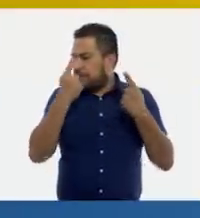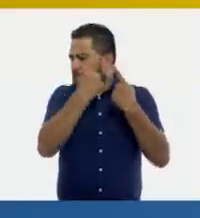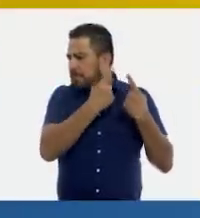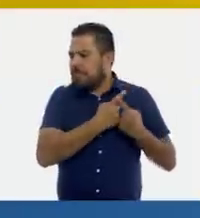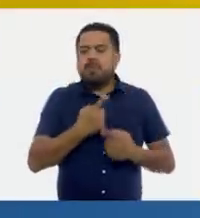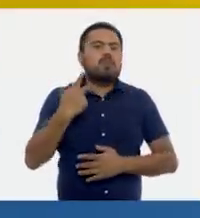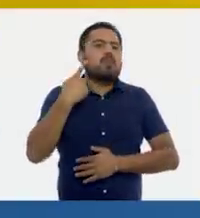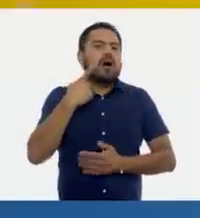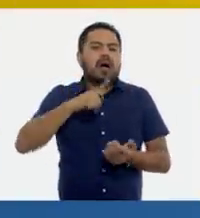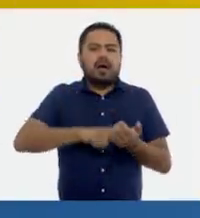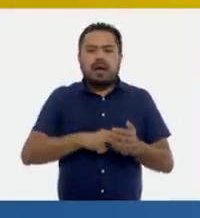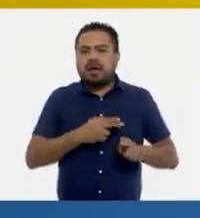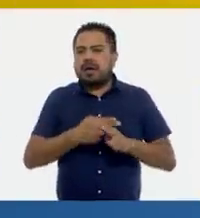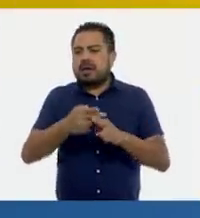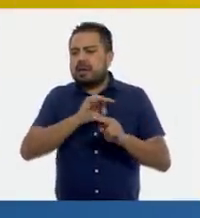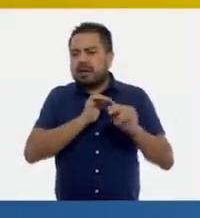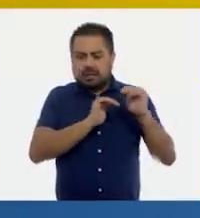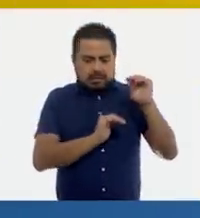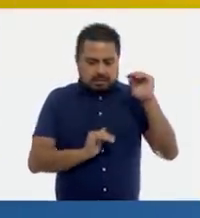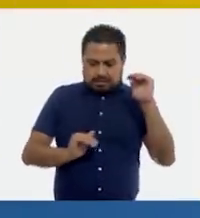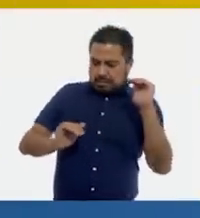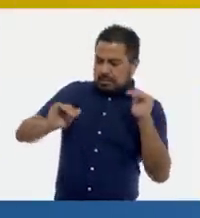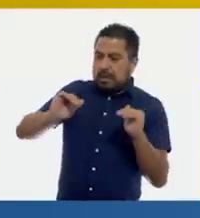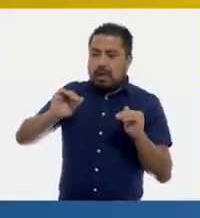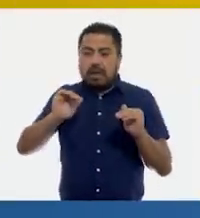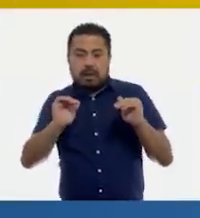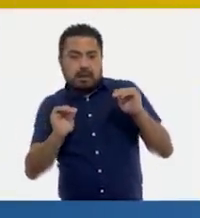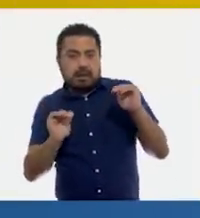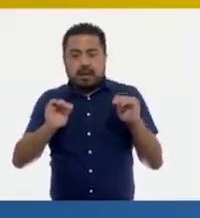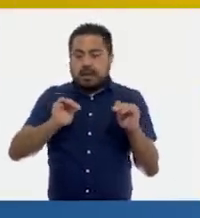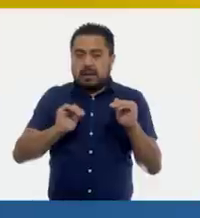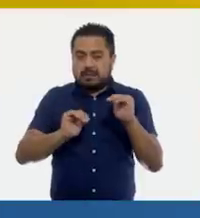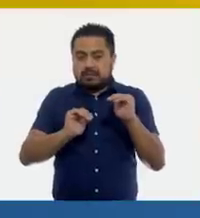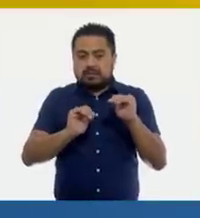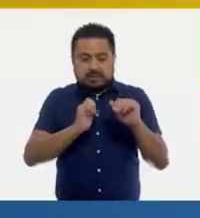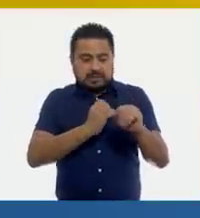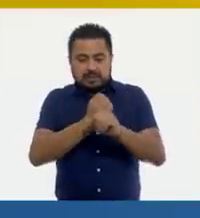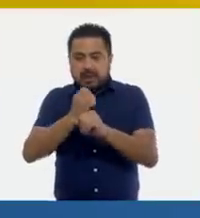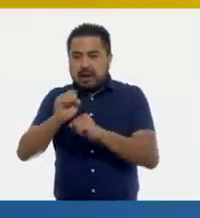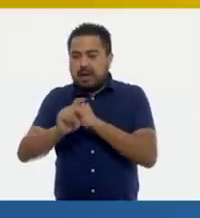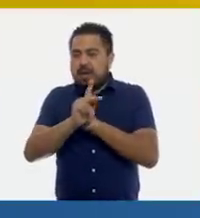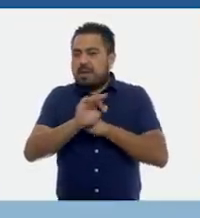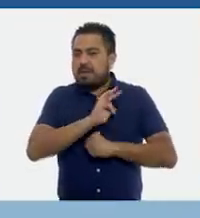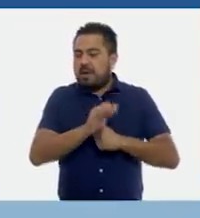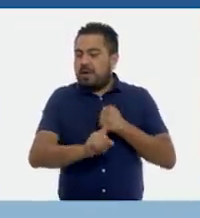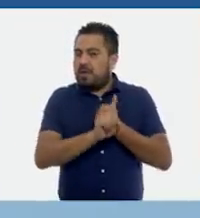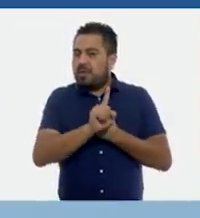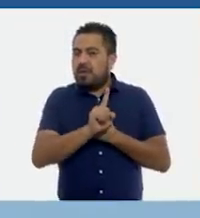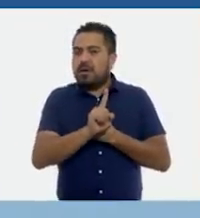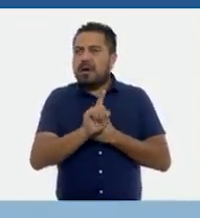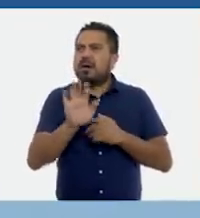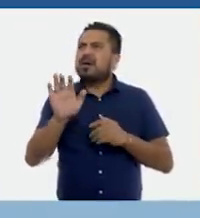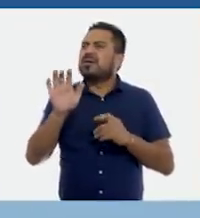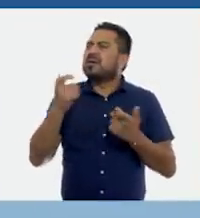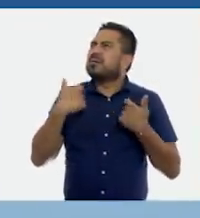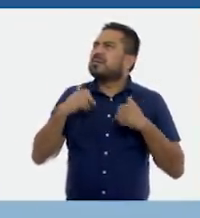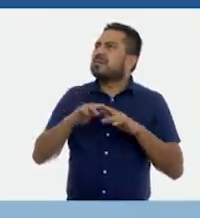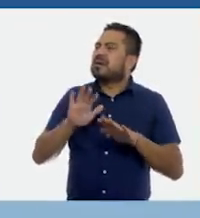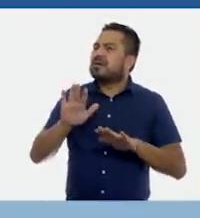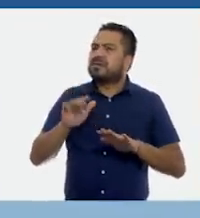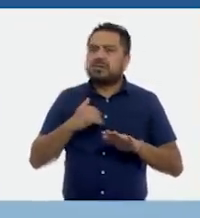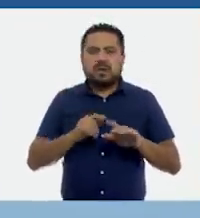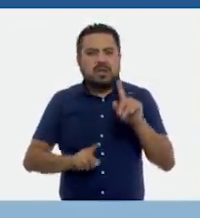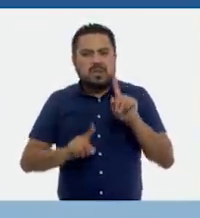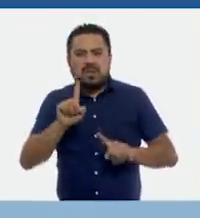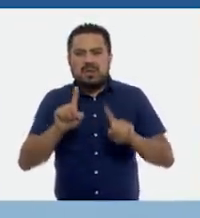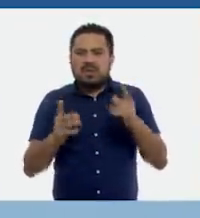políticos que desestabilizaran los estados y repercutieran en el país. Uy, maestra, me surgen muchas